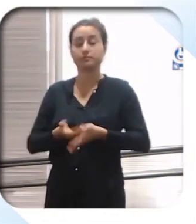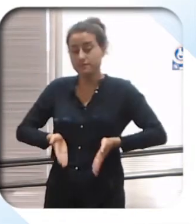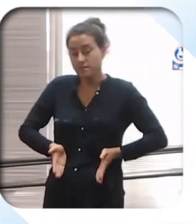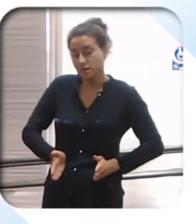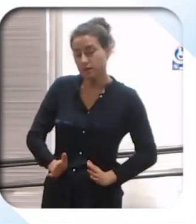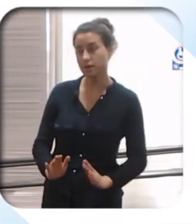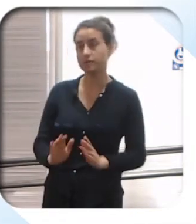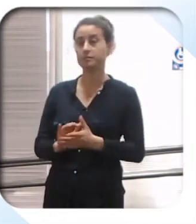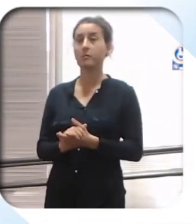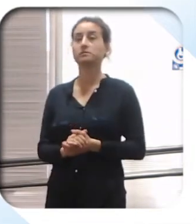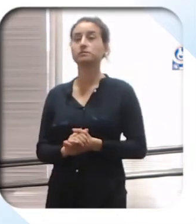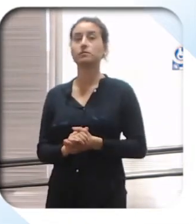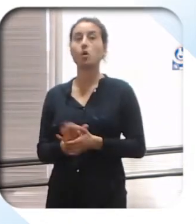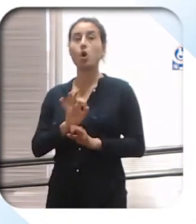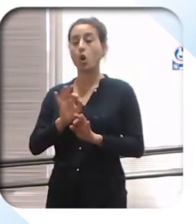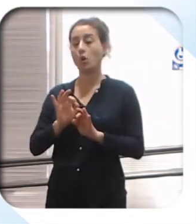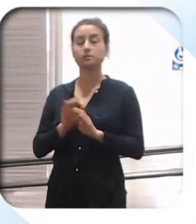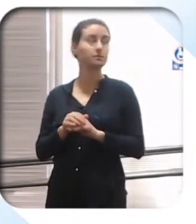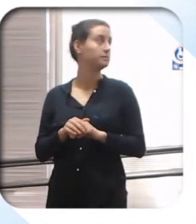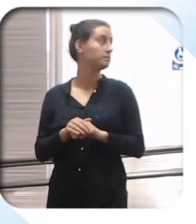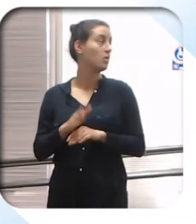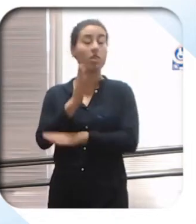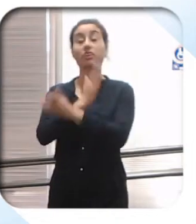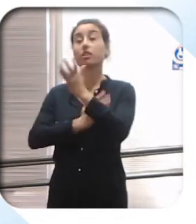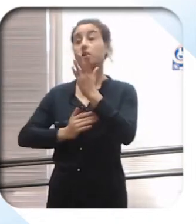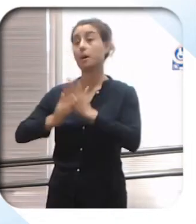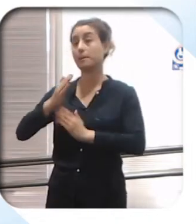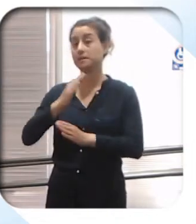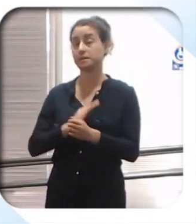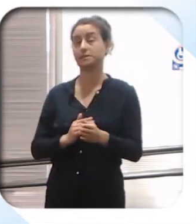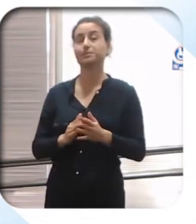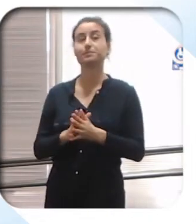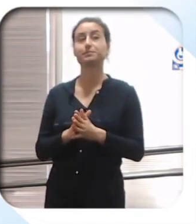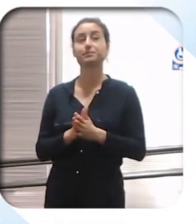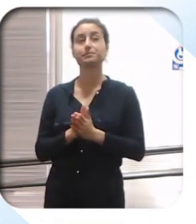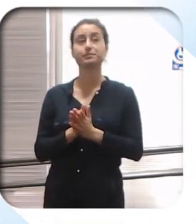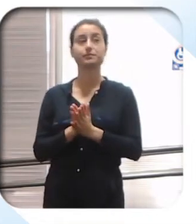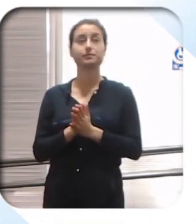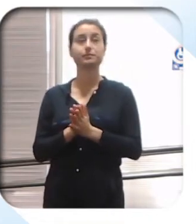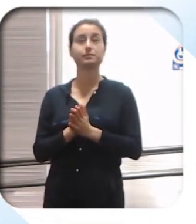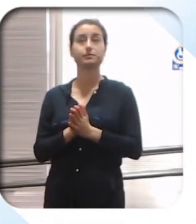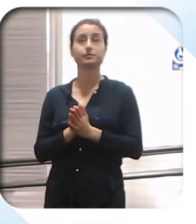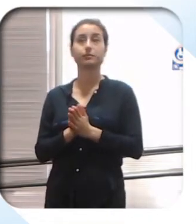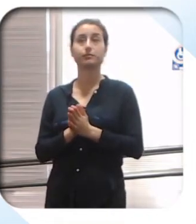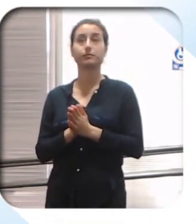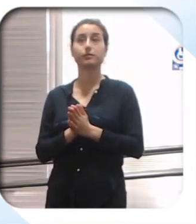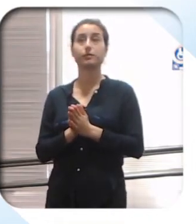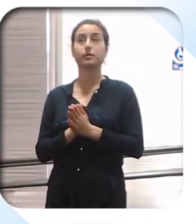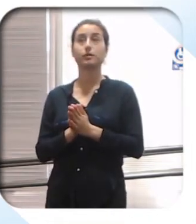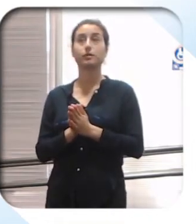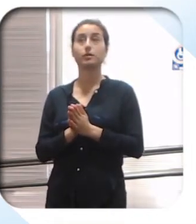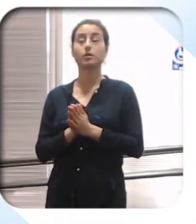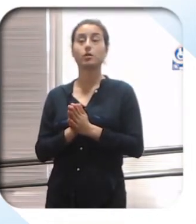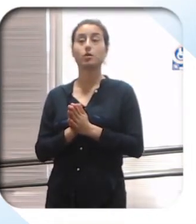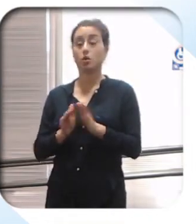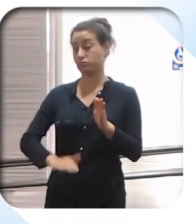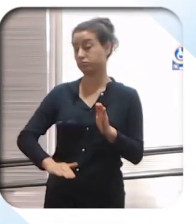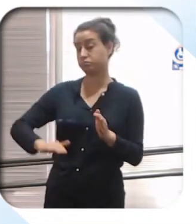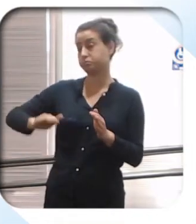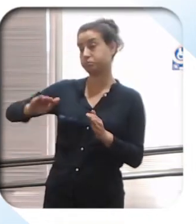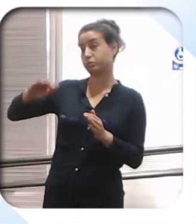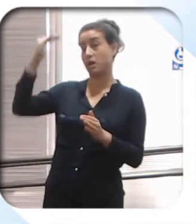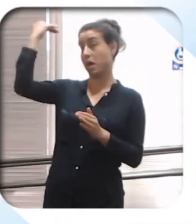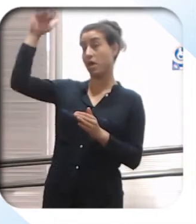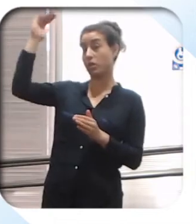nace, ¿tá?, o queda con una discapacidad, ¿tá?, o llega a su vida adulta, transcurre las